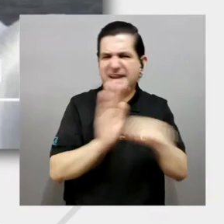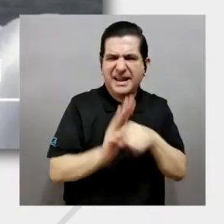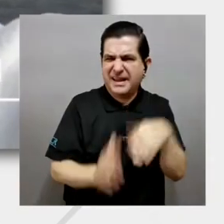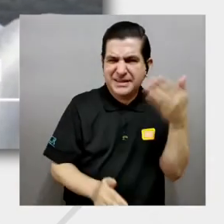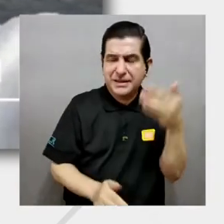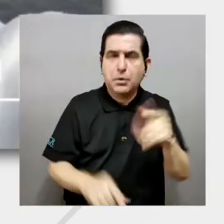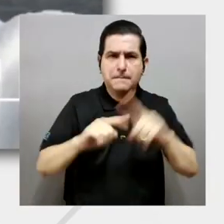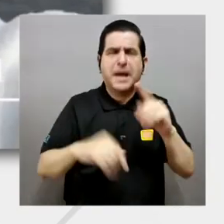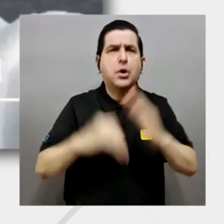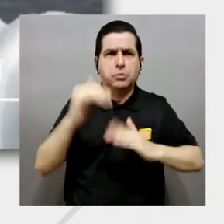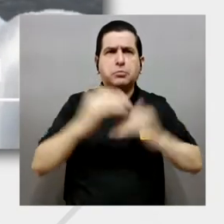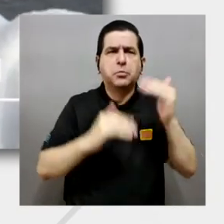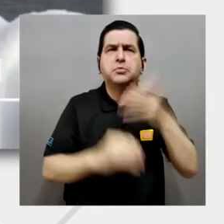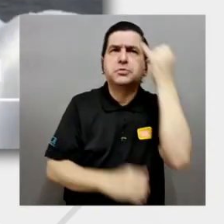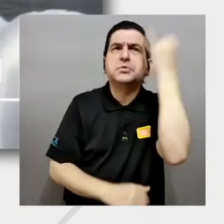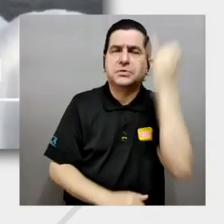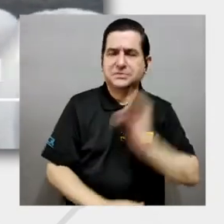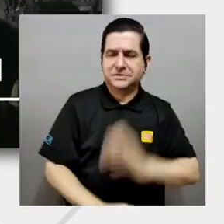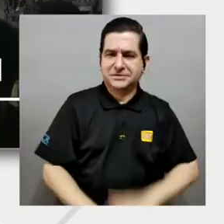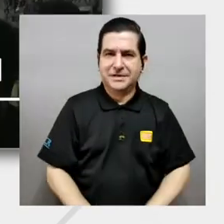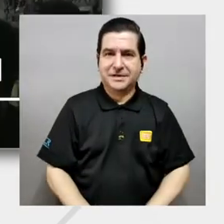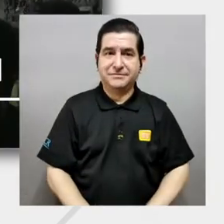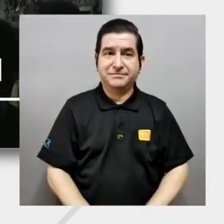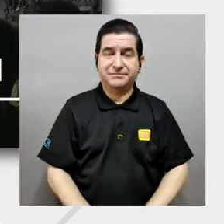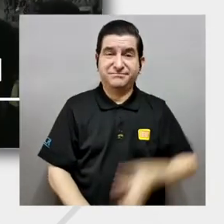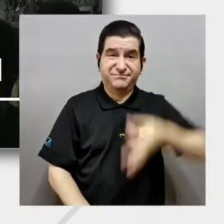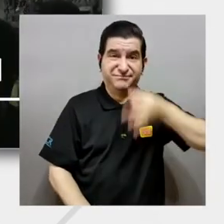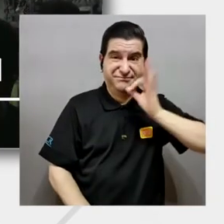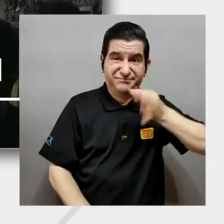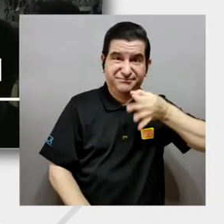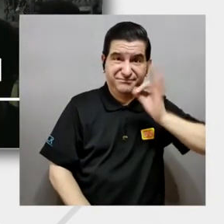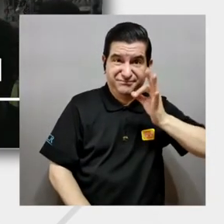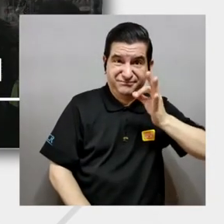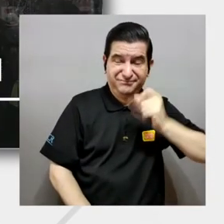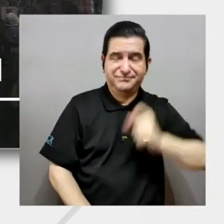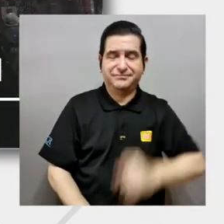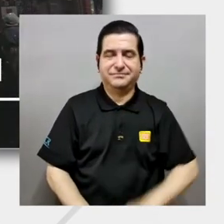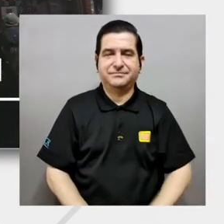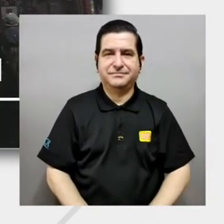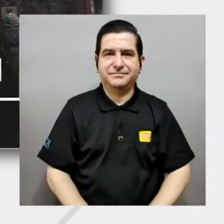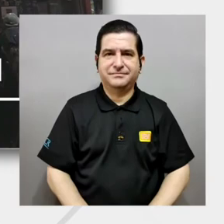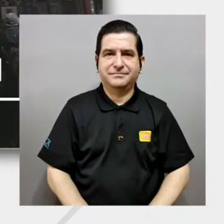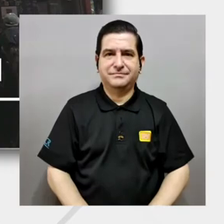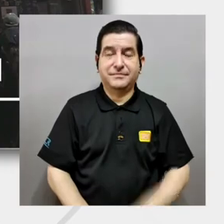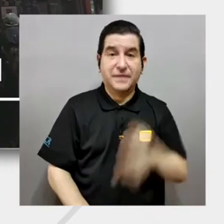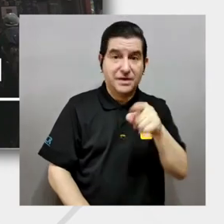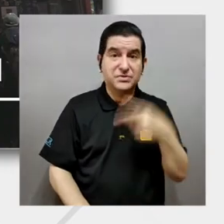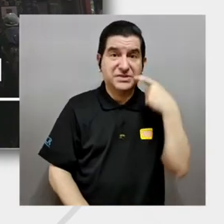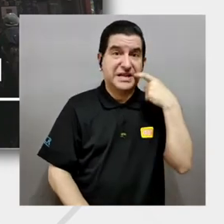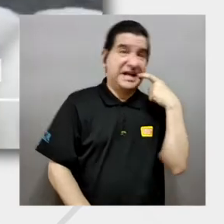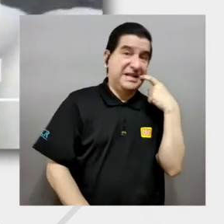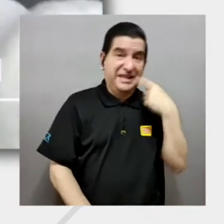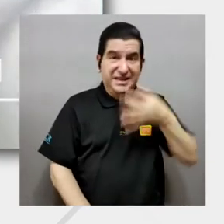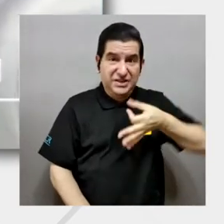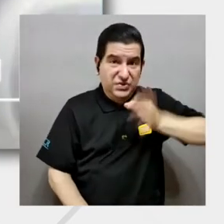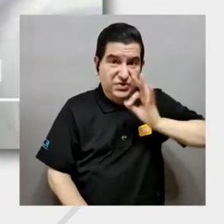Algo negativo constructivo es tomar café. especialmente